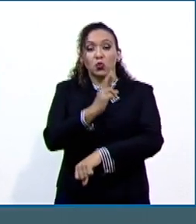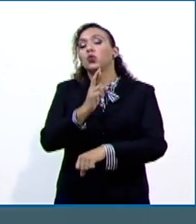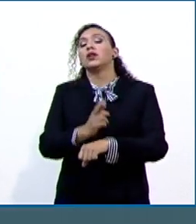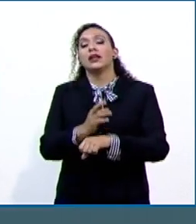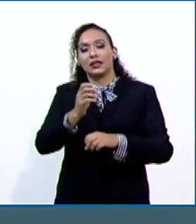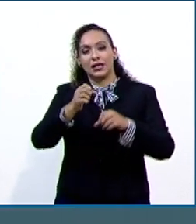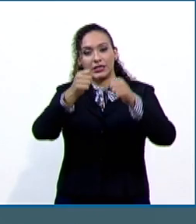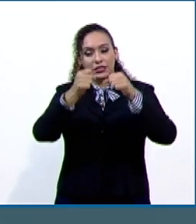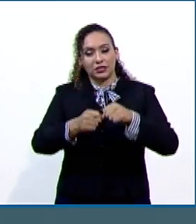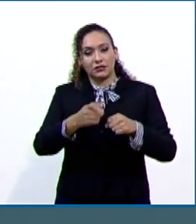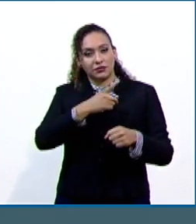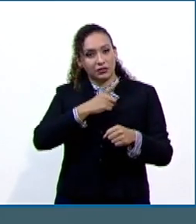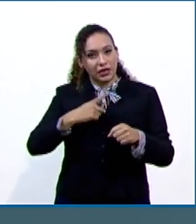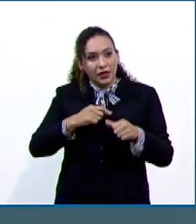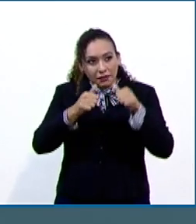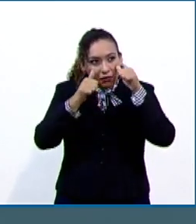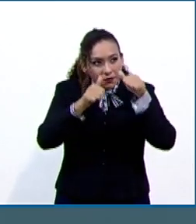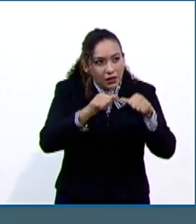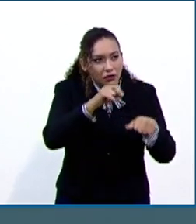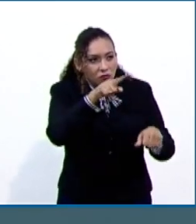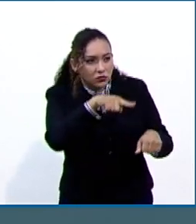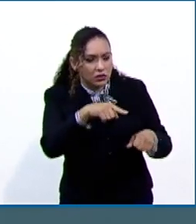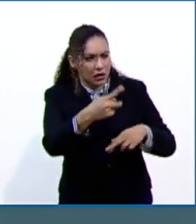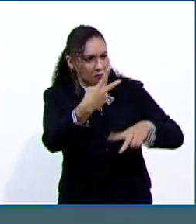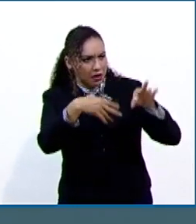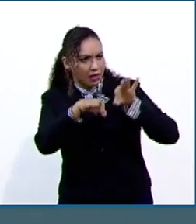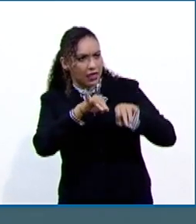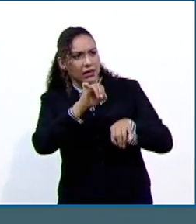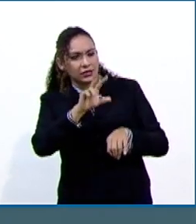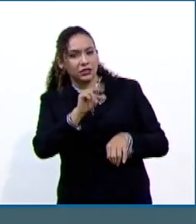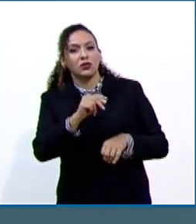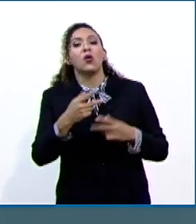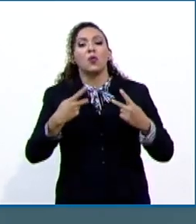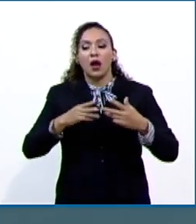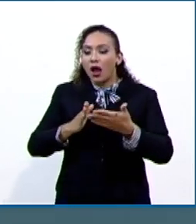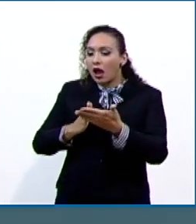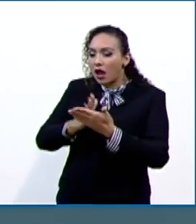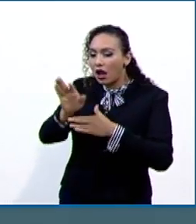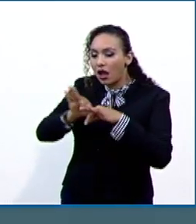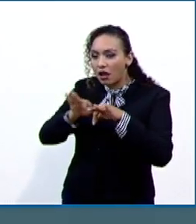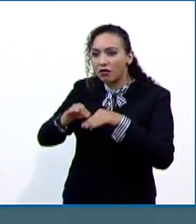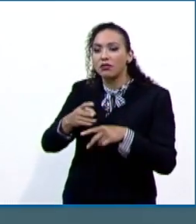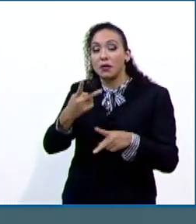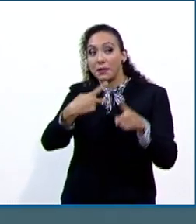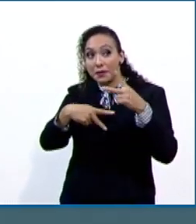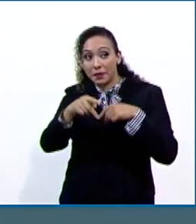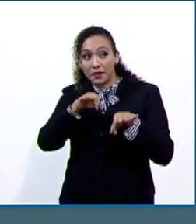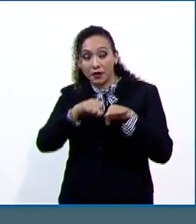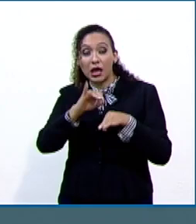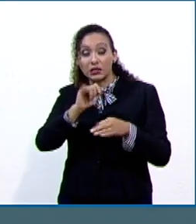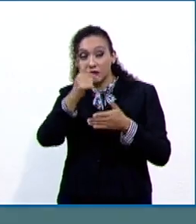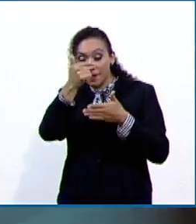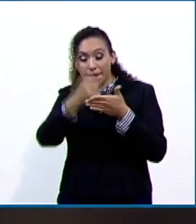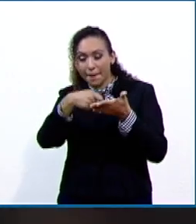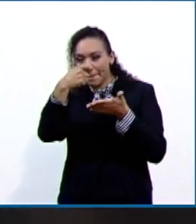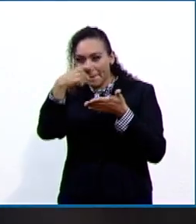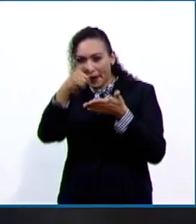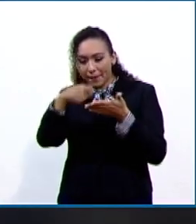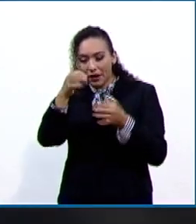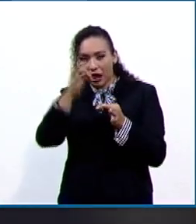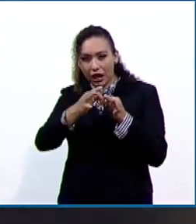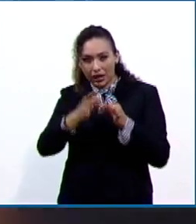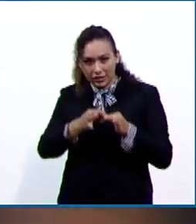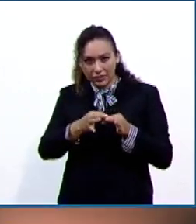a los titulares que lo soliciten para el acceso a los inmuebles. El Consejo aseguró que se adoptarán las medidas que